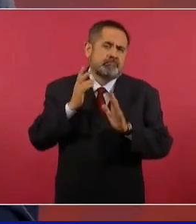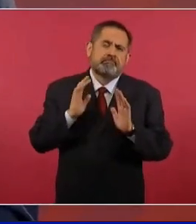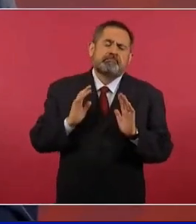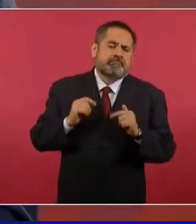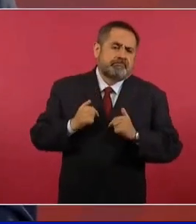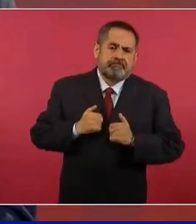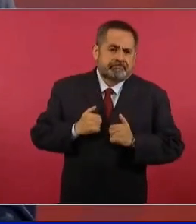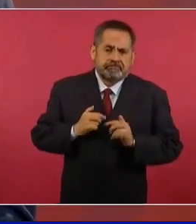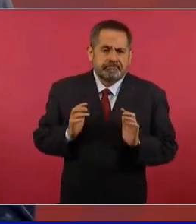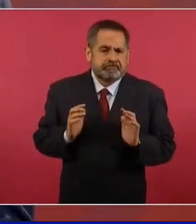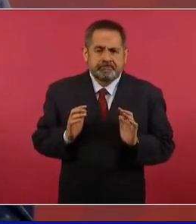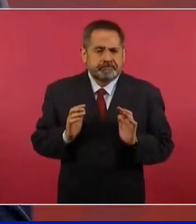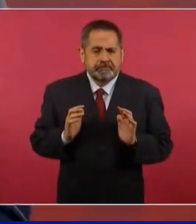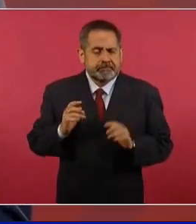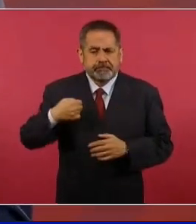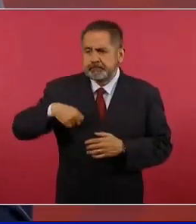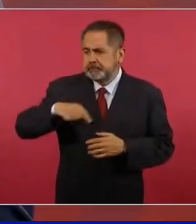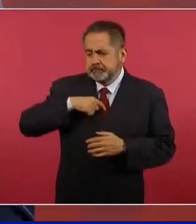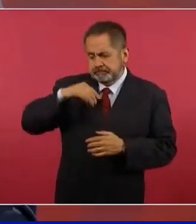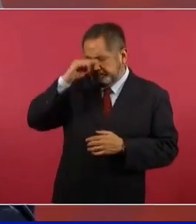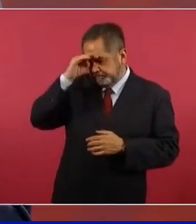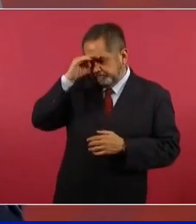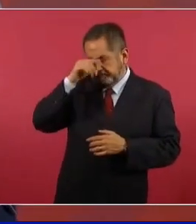que consideramos